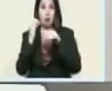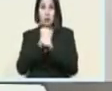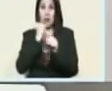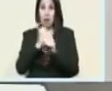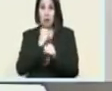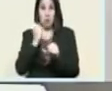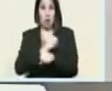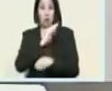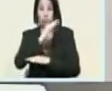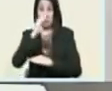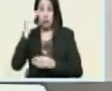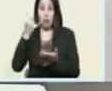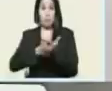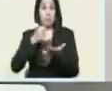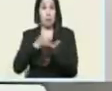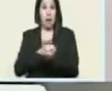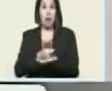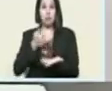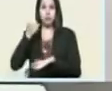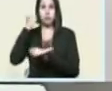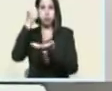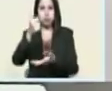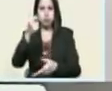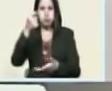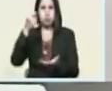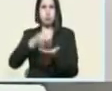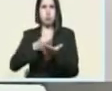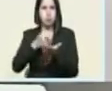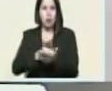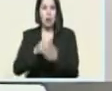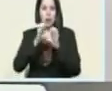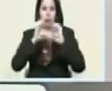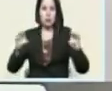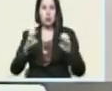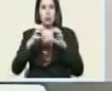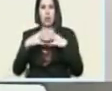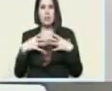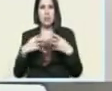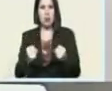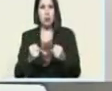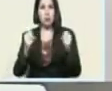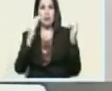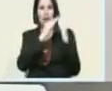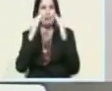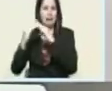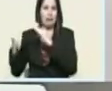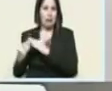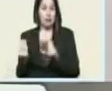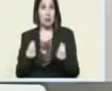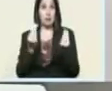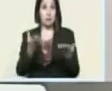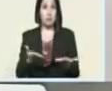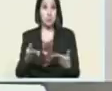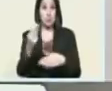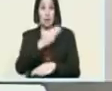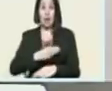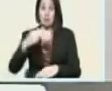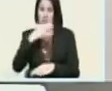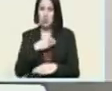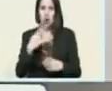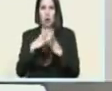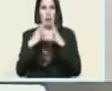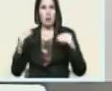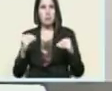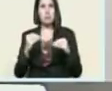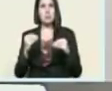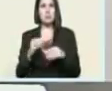trabajo, protección del salario, protección de las pensiones, protección de la educación, de la salud, de la vivienda, protección de las misiones y grandes